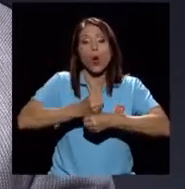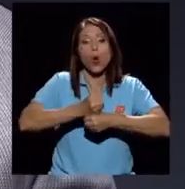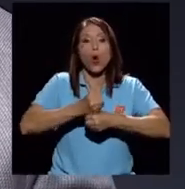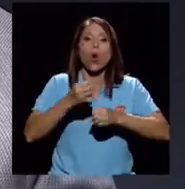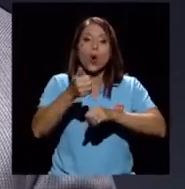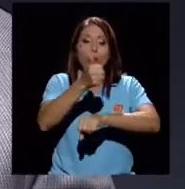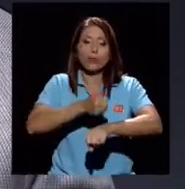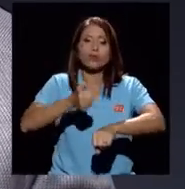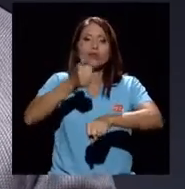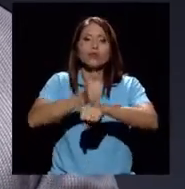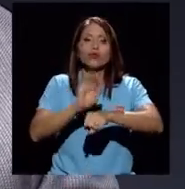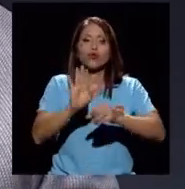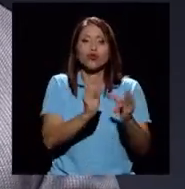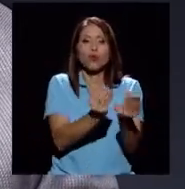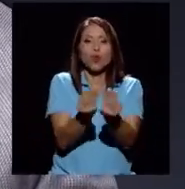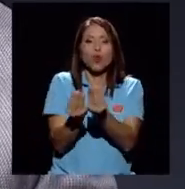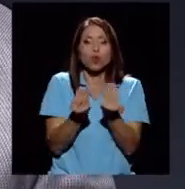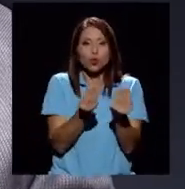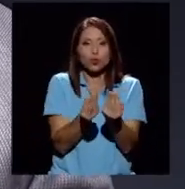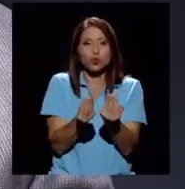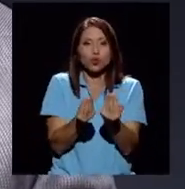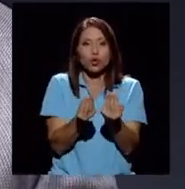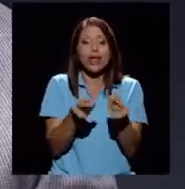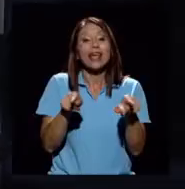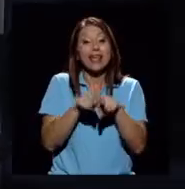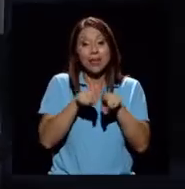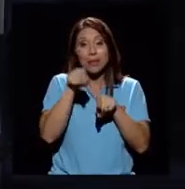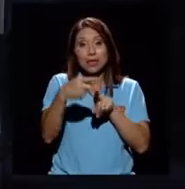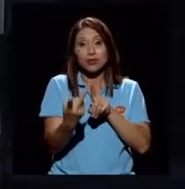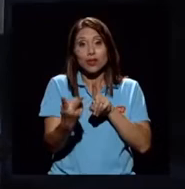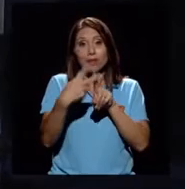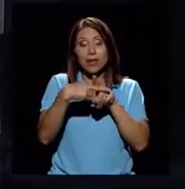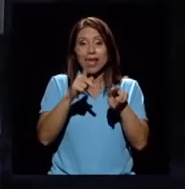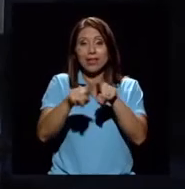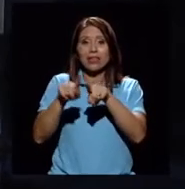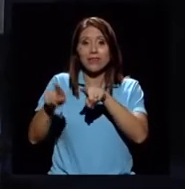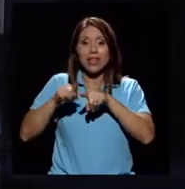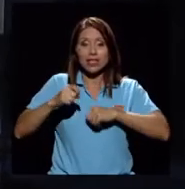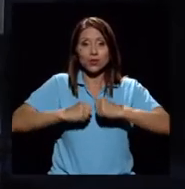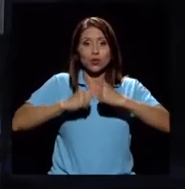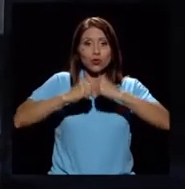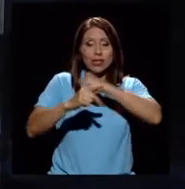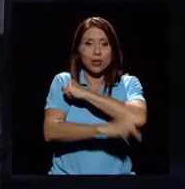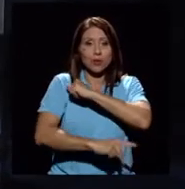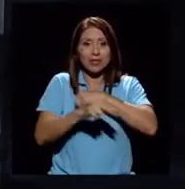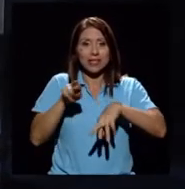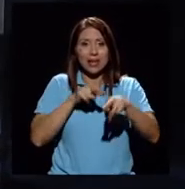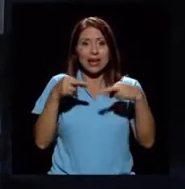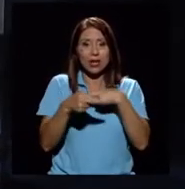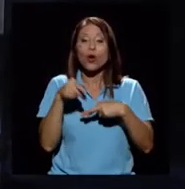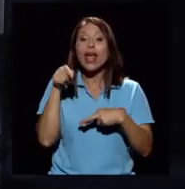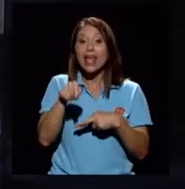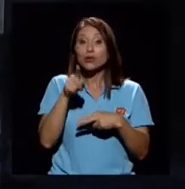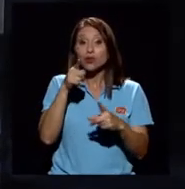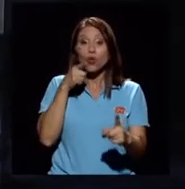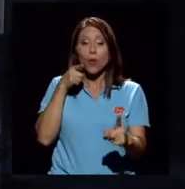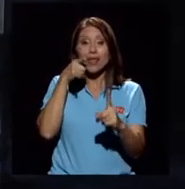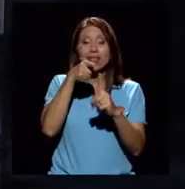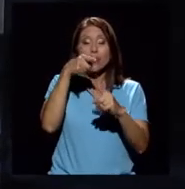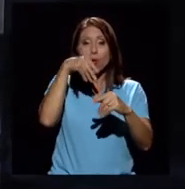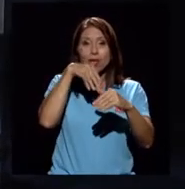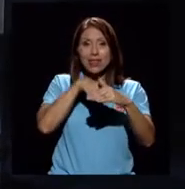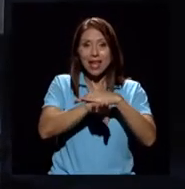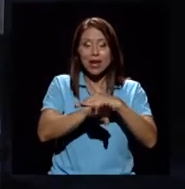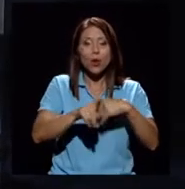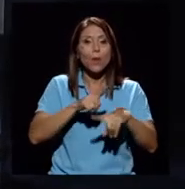una clara necesidad de infraestructura en los países de la región ese es digamos un objetivo político interno pero también éste